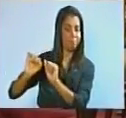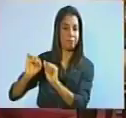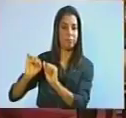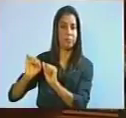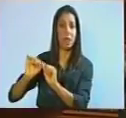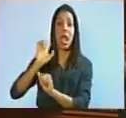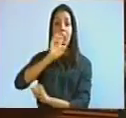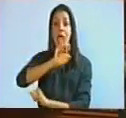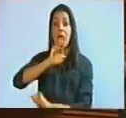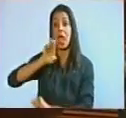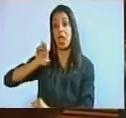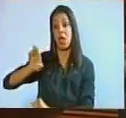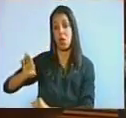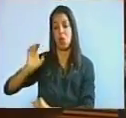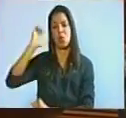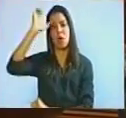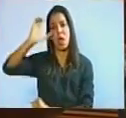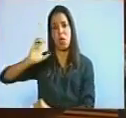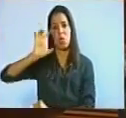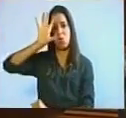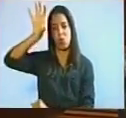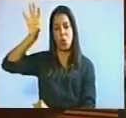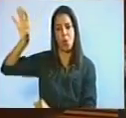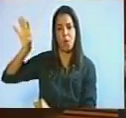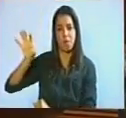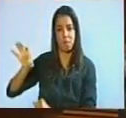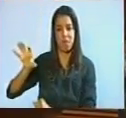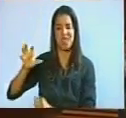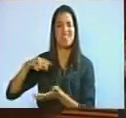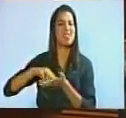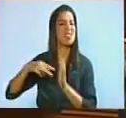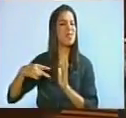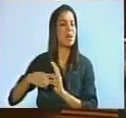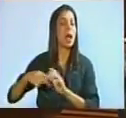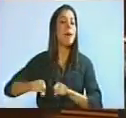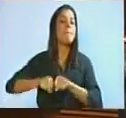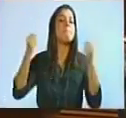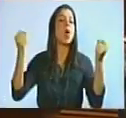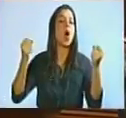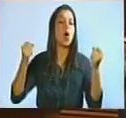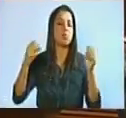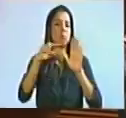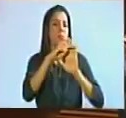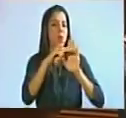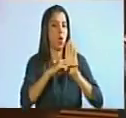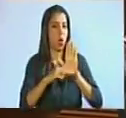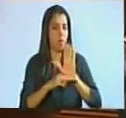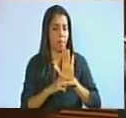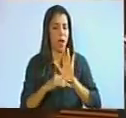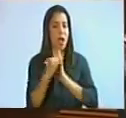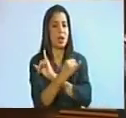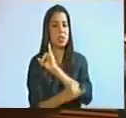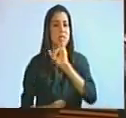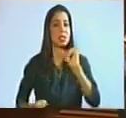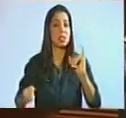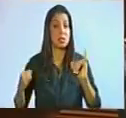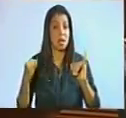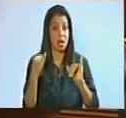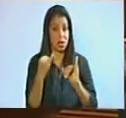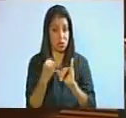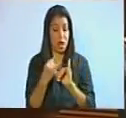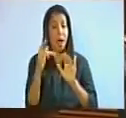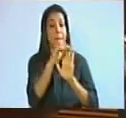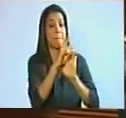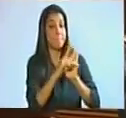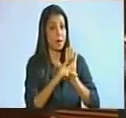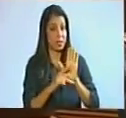parte de autoridades extranjeras constituye una violación flagrante de los principios fundamentales